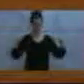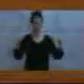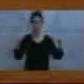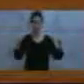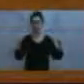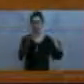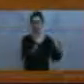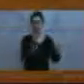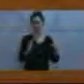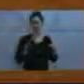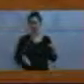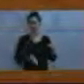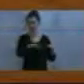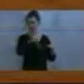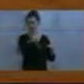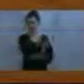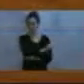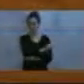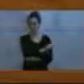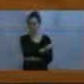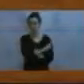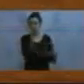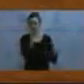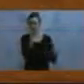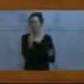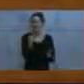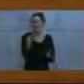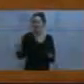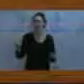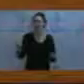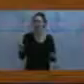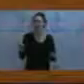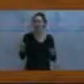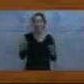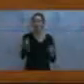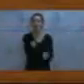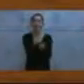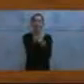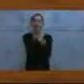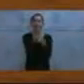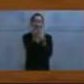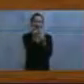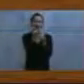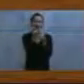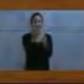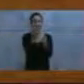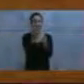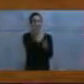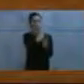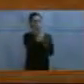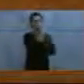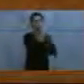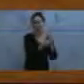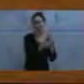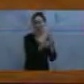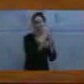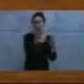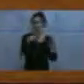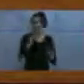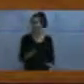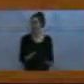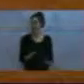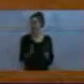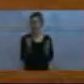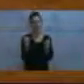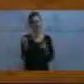asturianos de 0 a 3 años. Pero dijo no con unos datos y con unos criterios que ya no están en vigor.